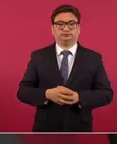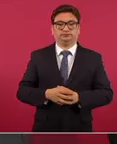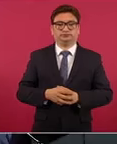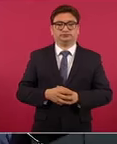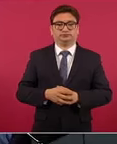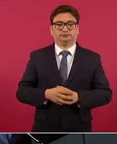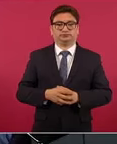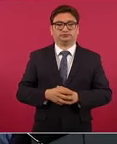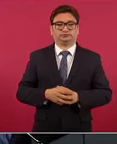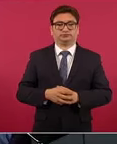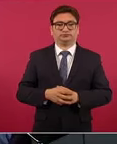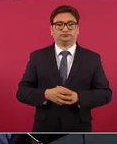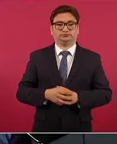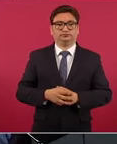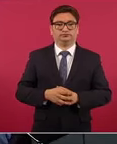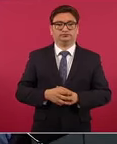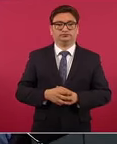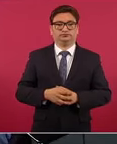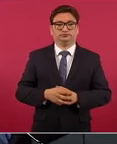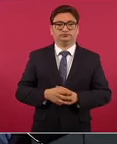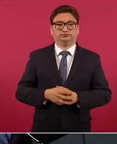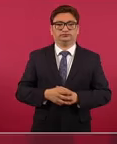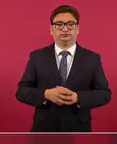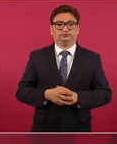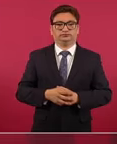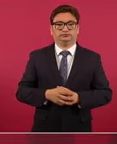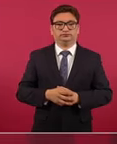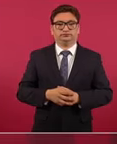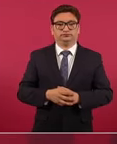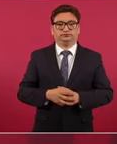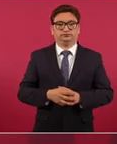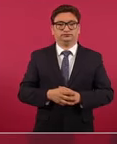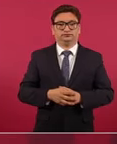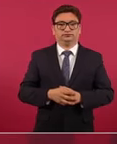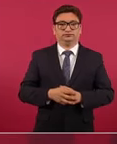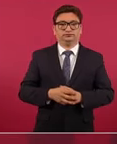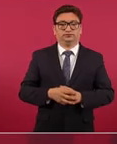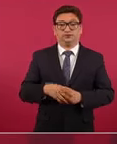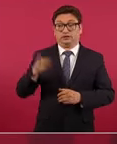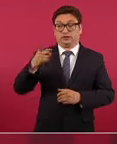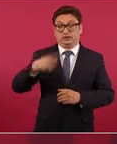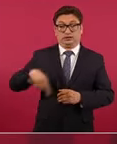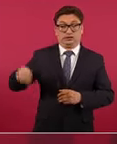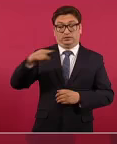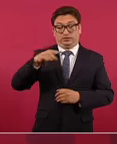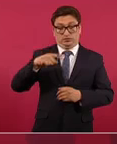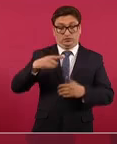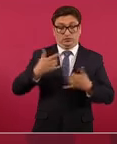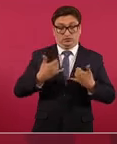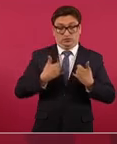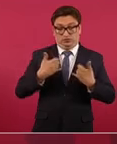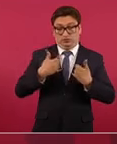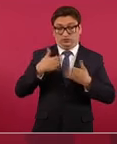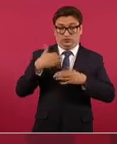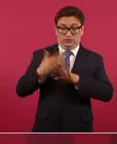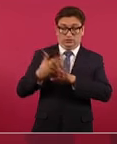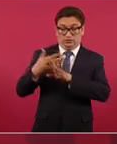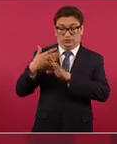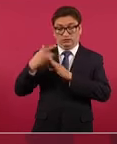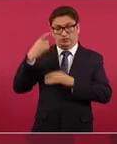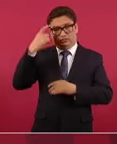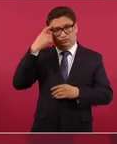taladraron mucho la mente d